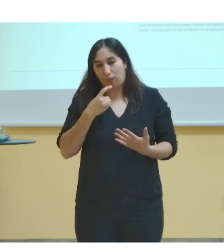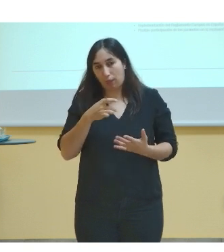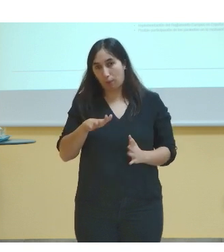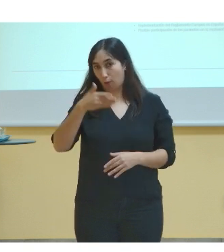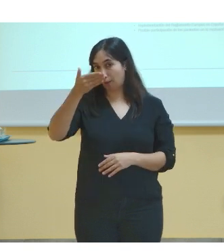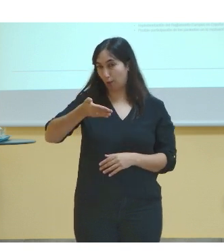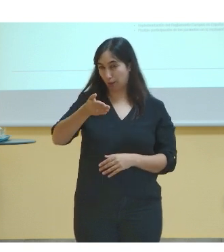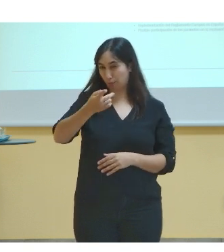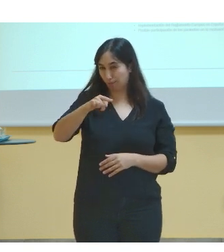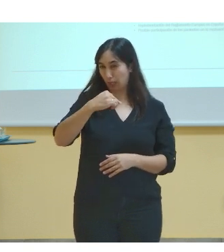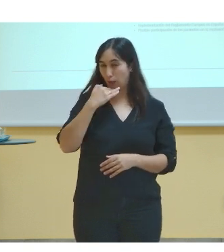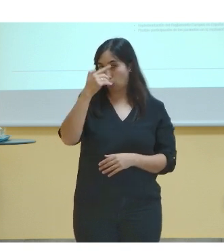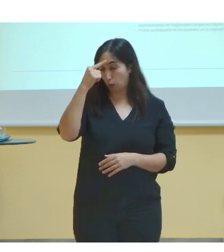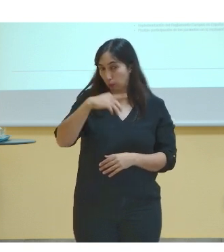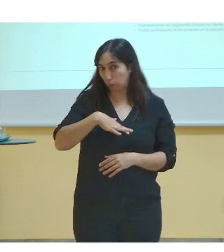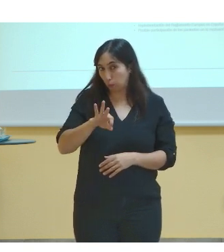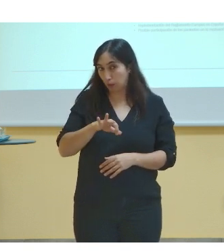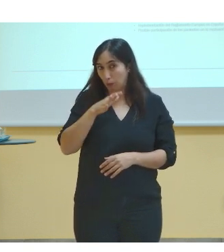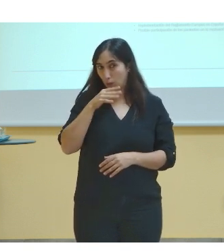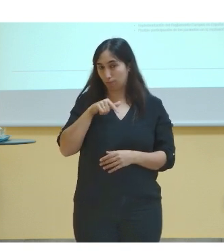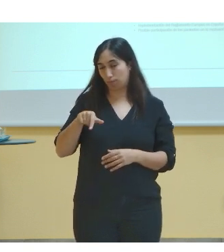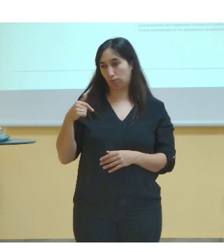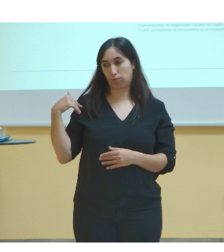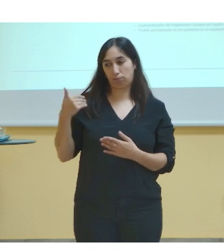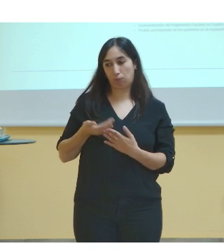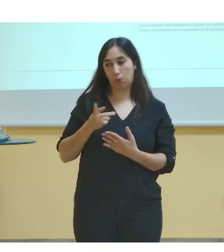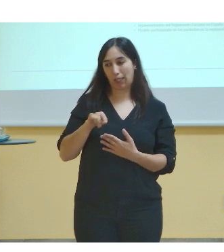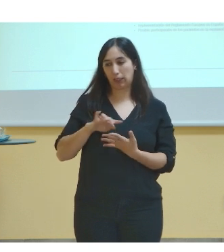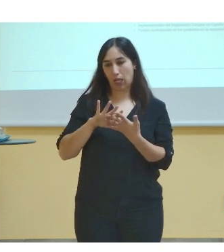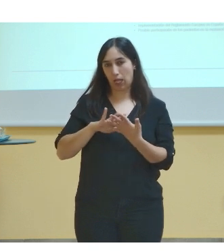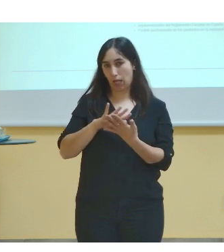mejor lo habéis oído hablar porque solo se habla de esto, se habla mucho de esto en los últimos meses.